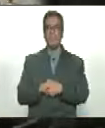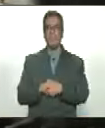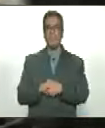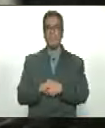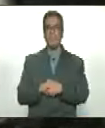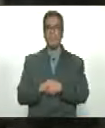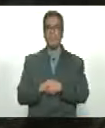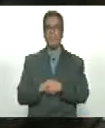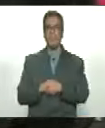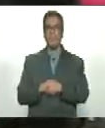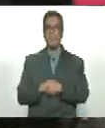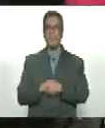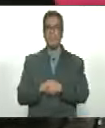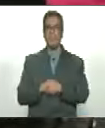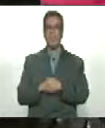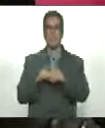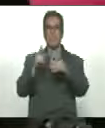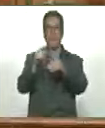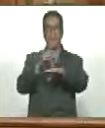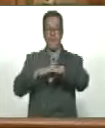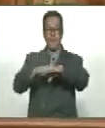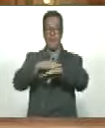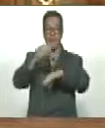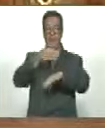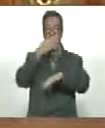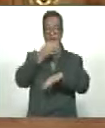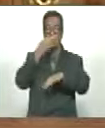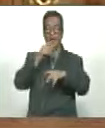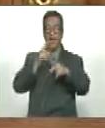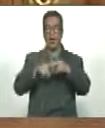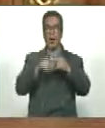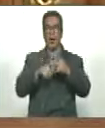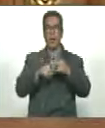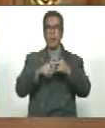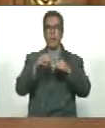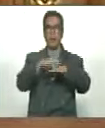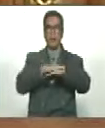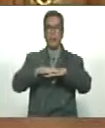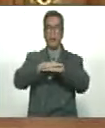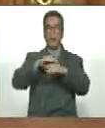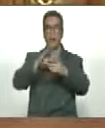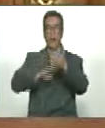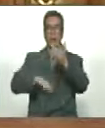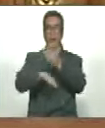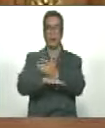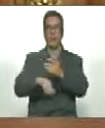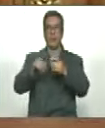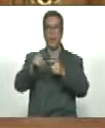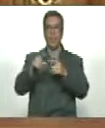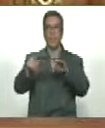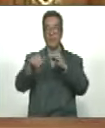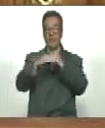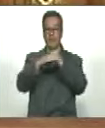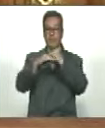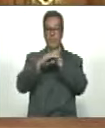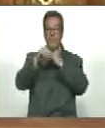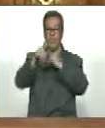Muy buenas tardes. Bueno, el doctor Jorge pidió su permiso para retirarse, pero de igual